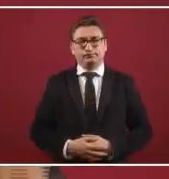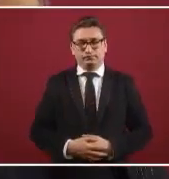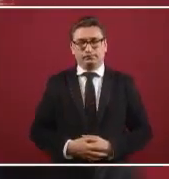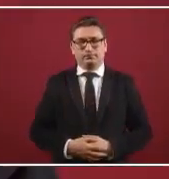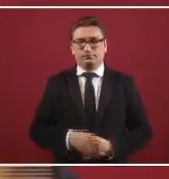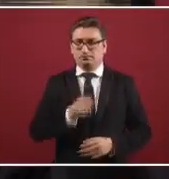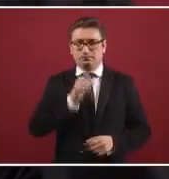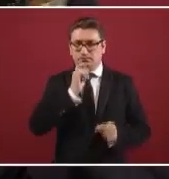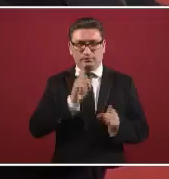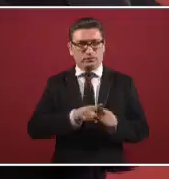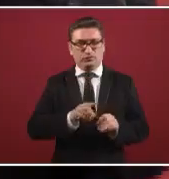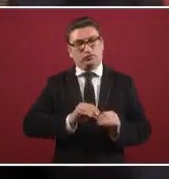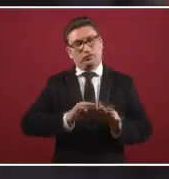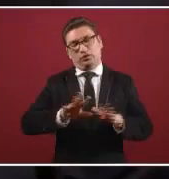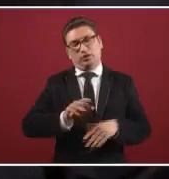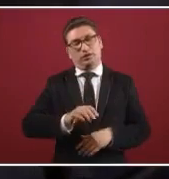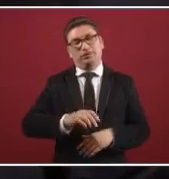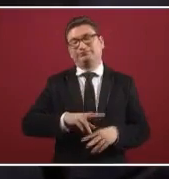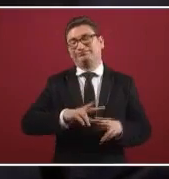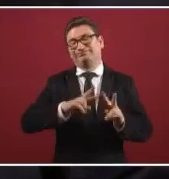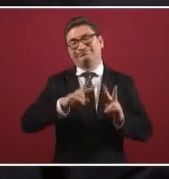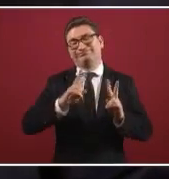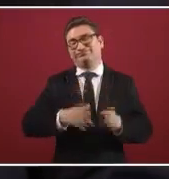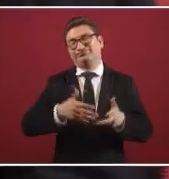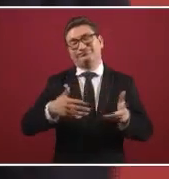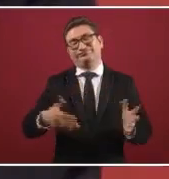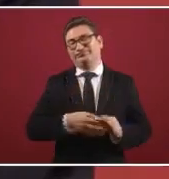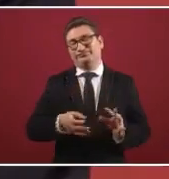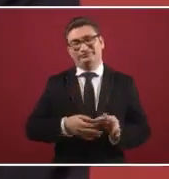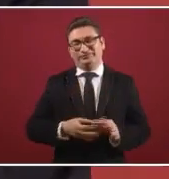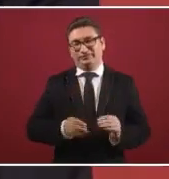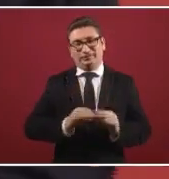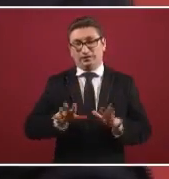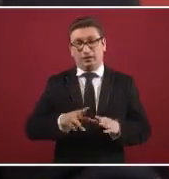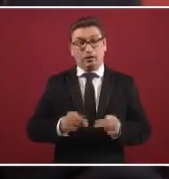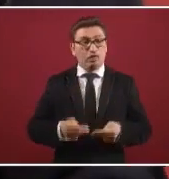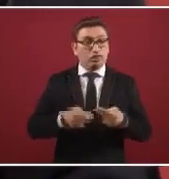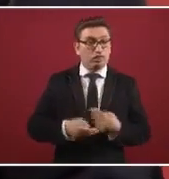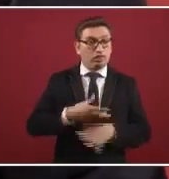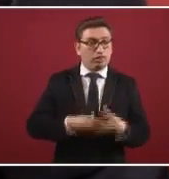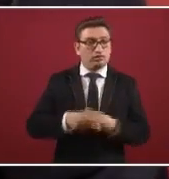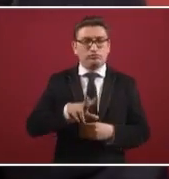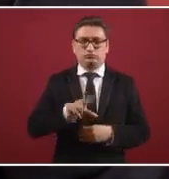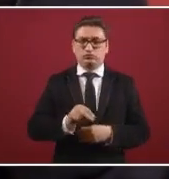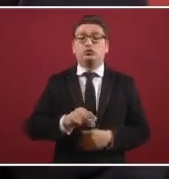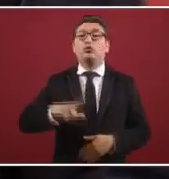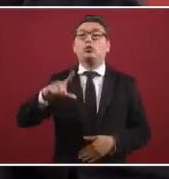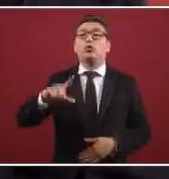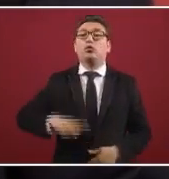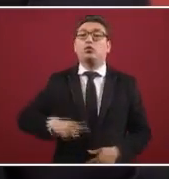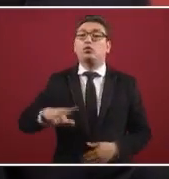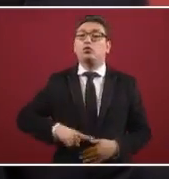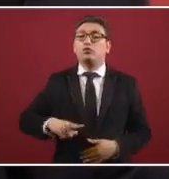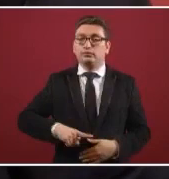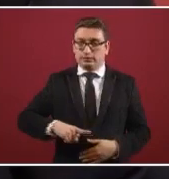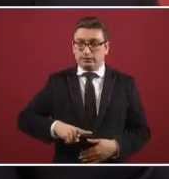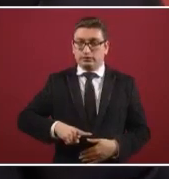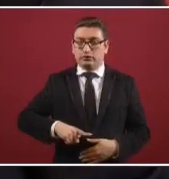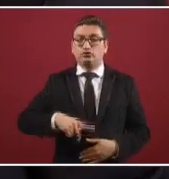también eso es otro tema. No es el mercado, no. El Estado está